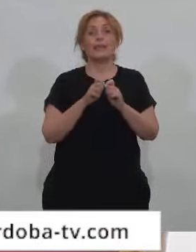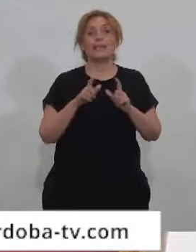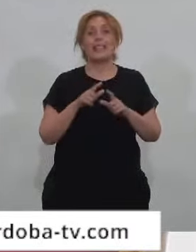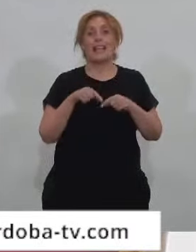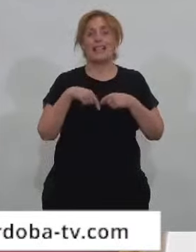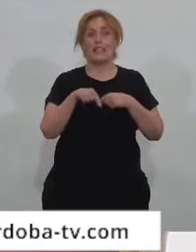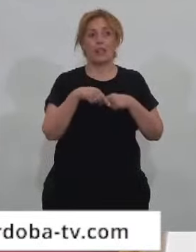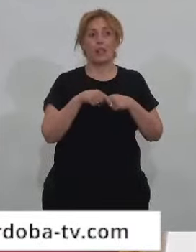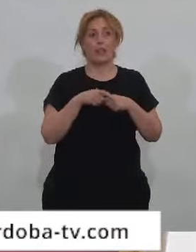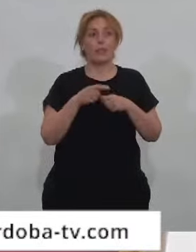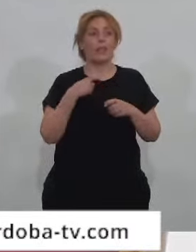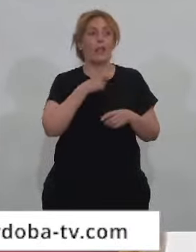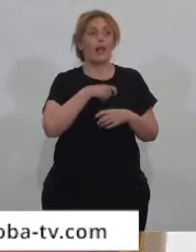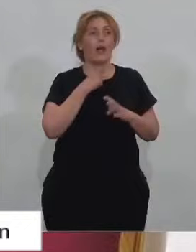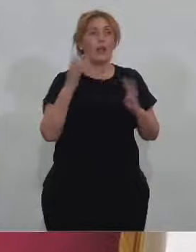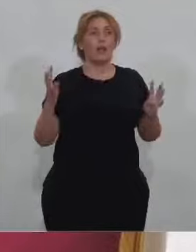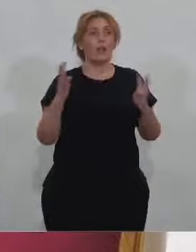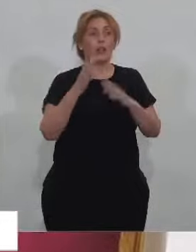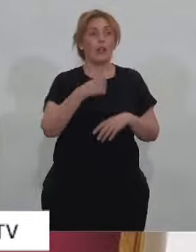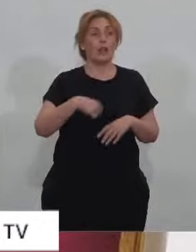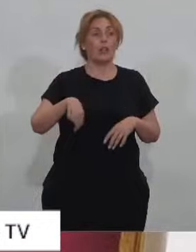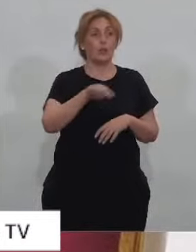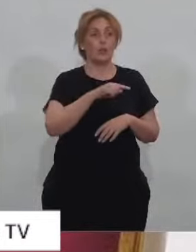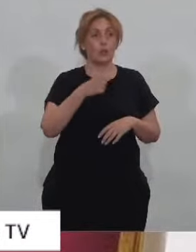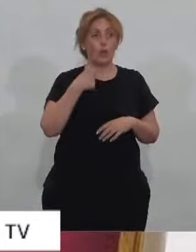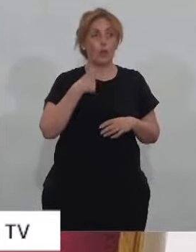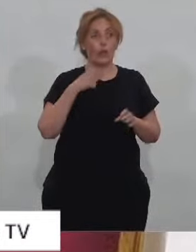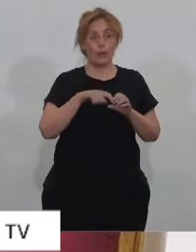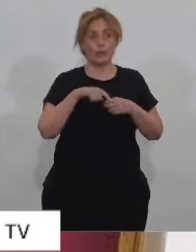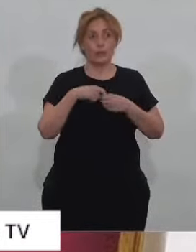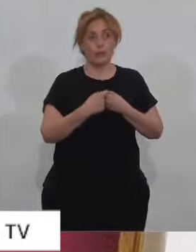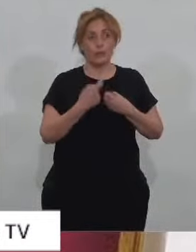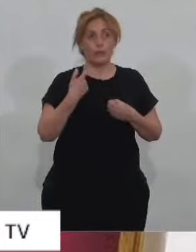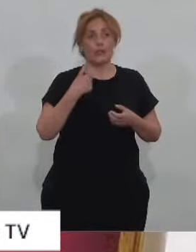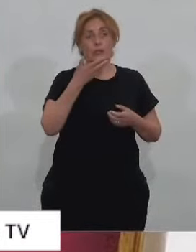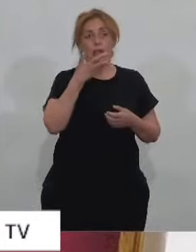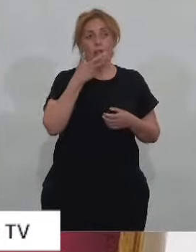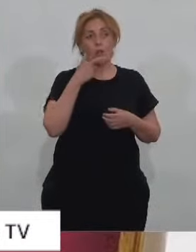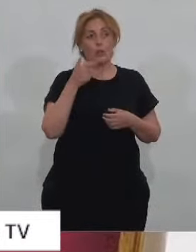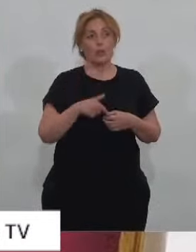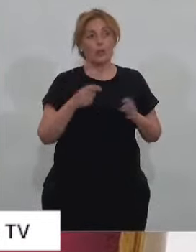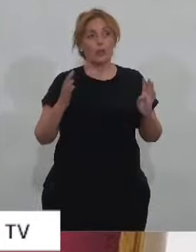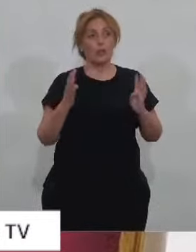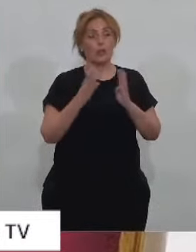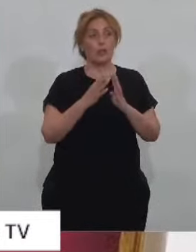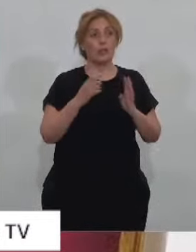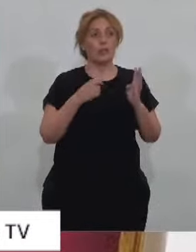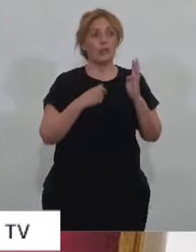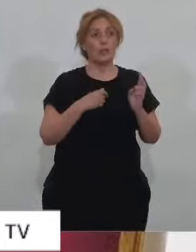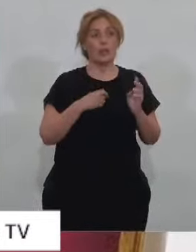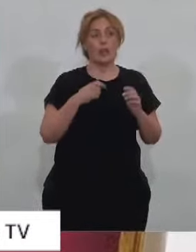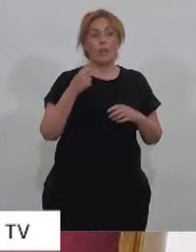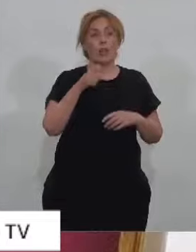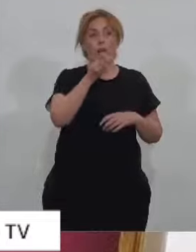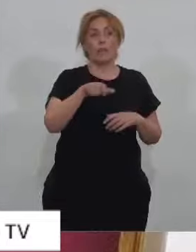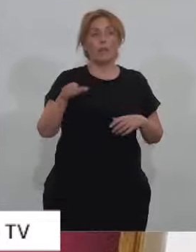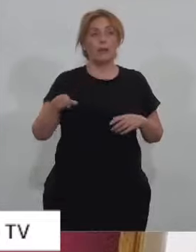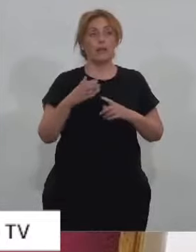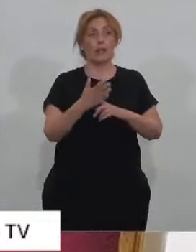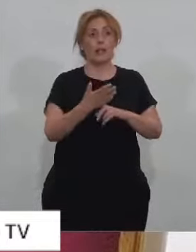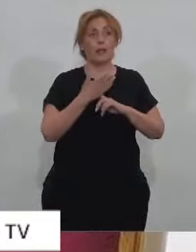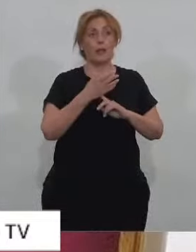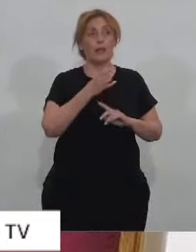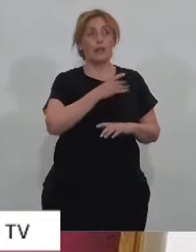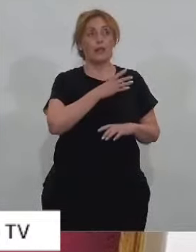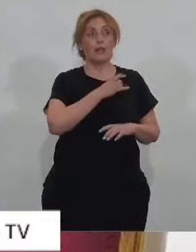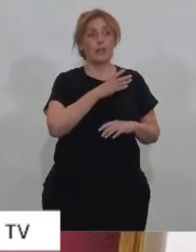de esta corporación, que creo que lo conocerán, la componen solo y exclusivamente aquellos representantes sindicales que intervinieron en la elaboración